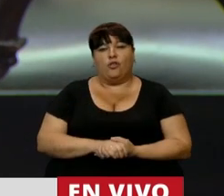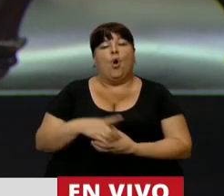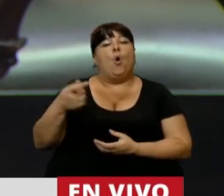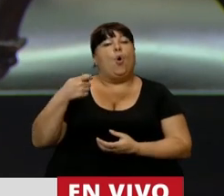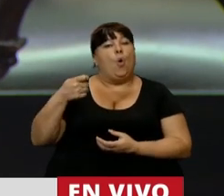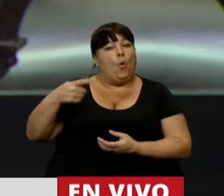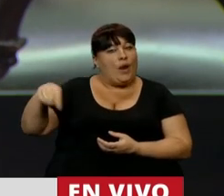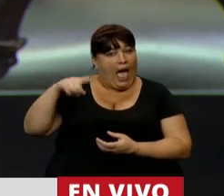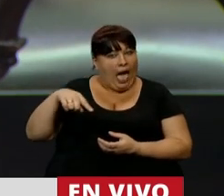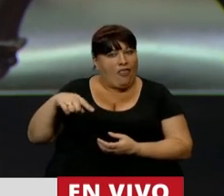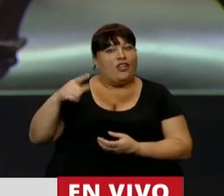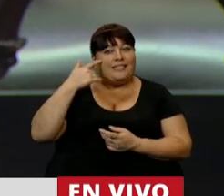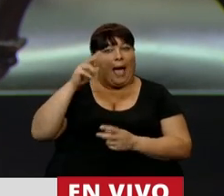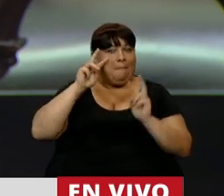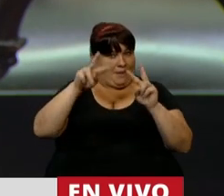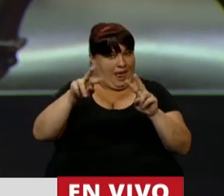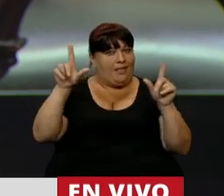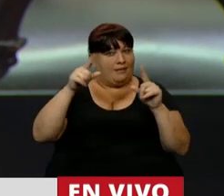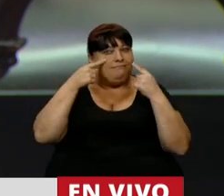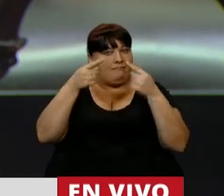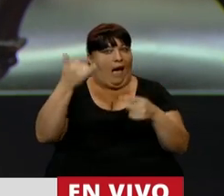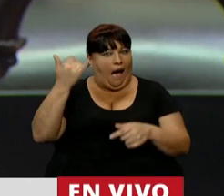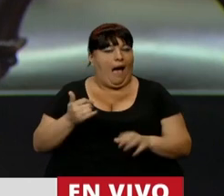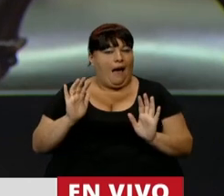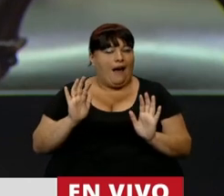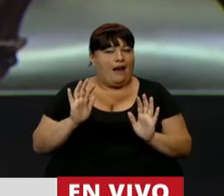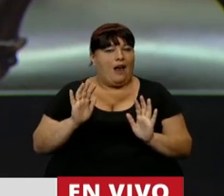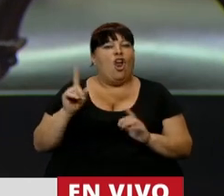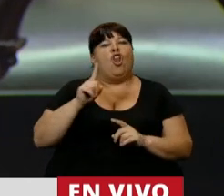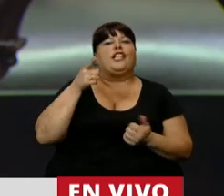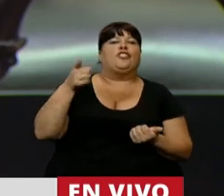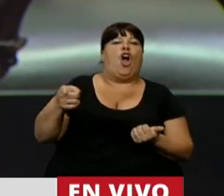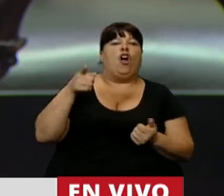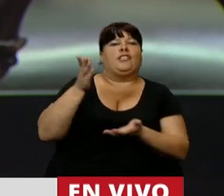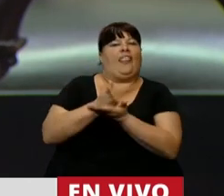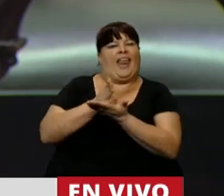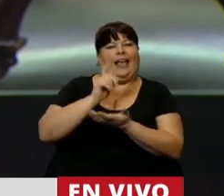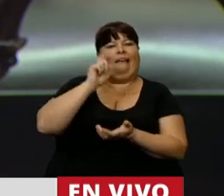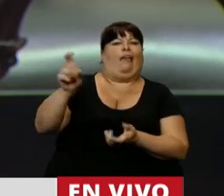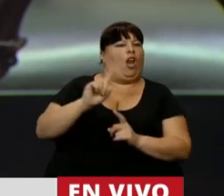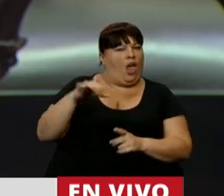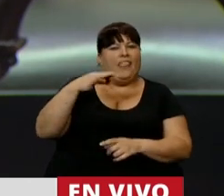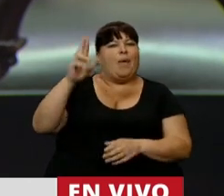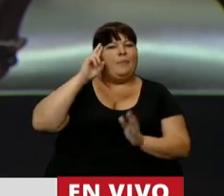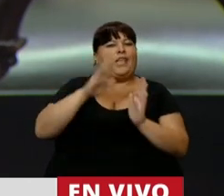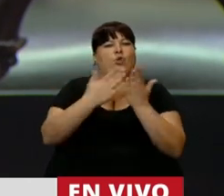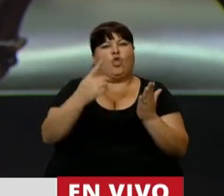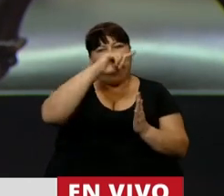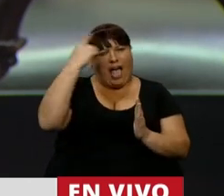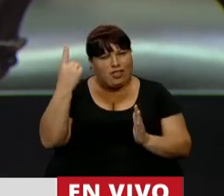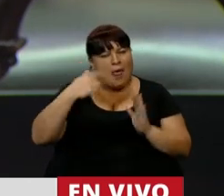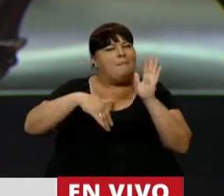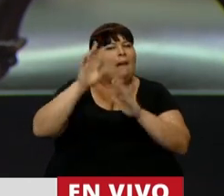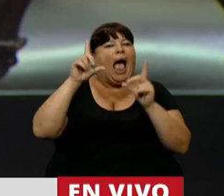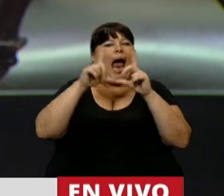los jubilados nos están mirando, nos están observando. No atentemos contra sus derechos. Respetemos la Constitución Nacional,